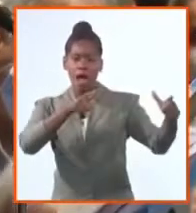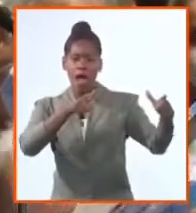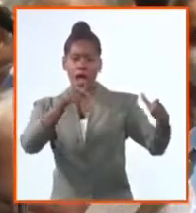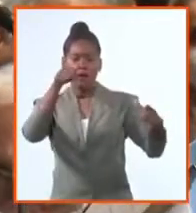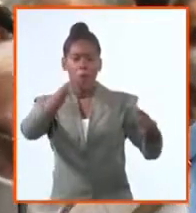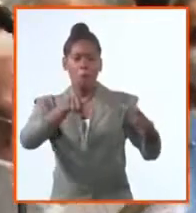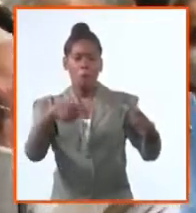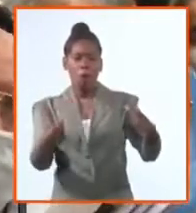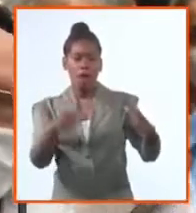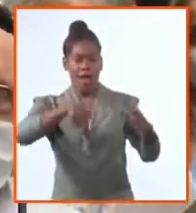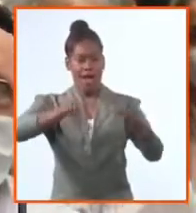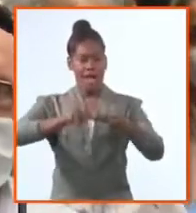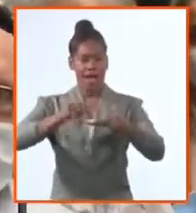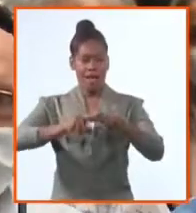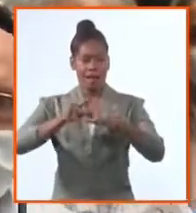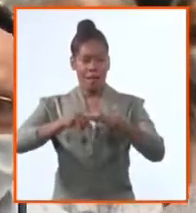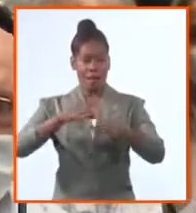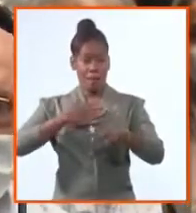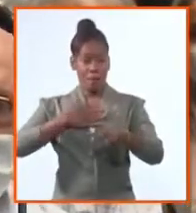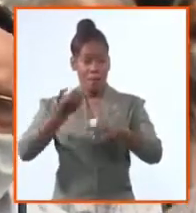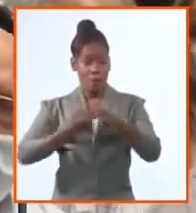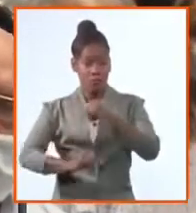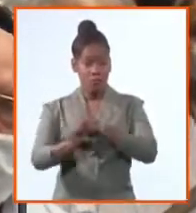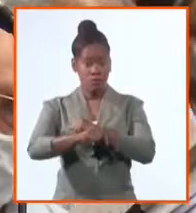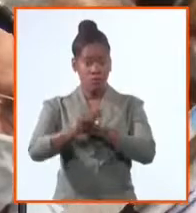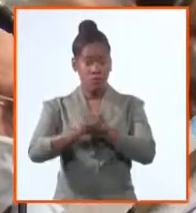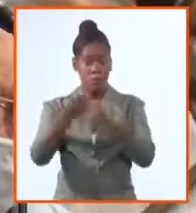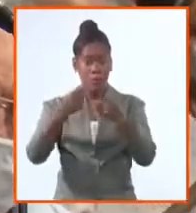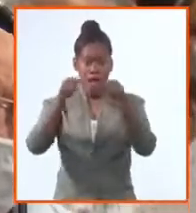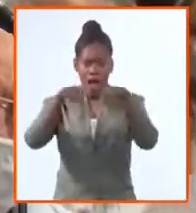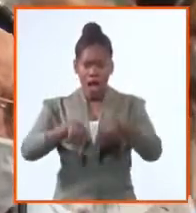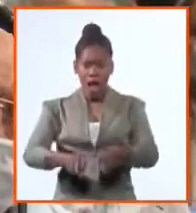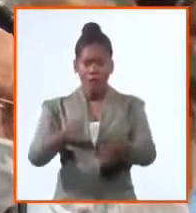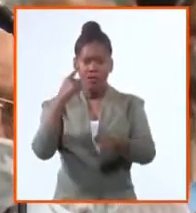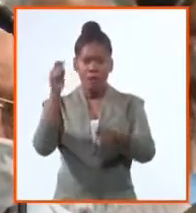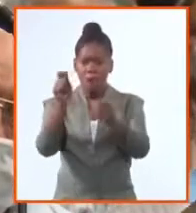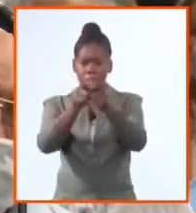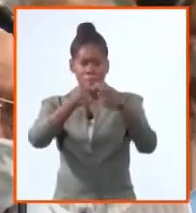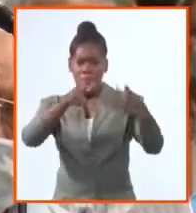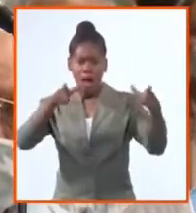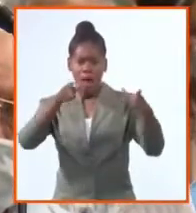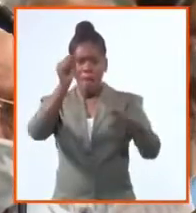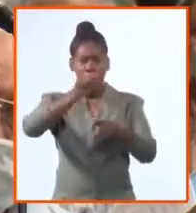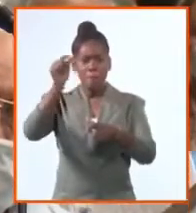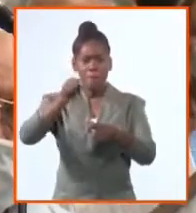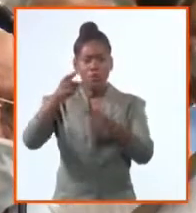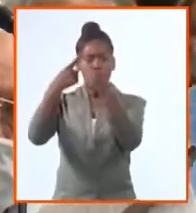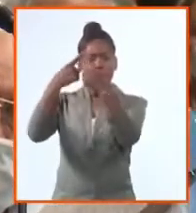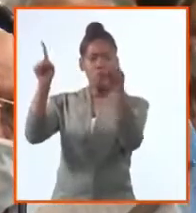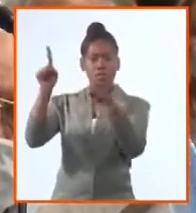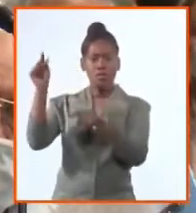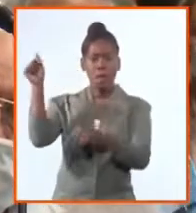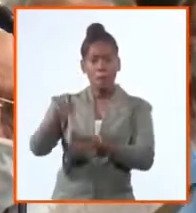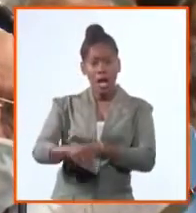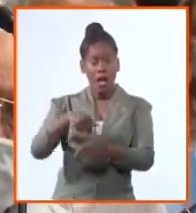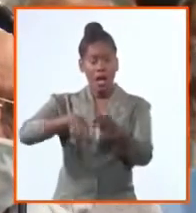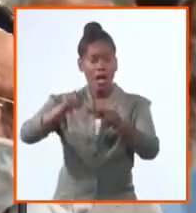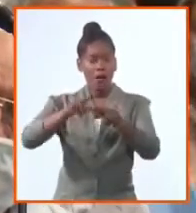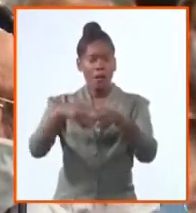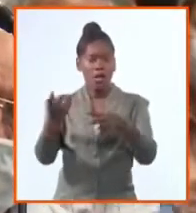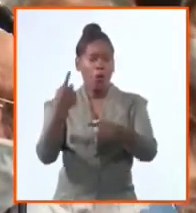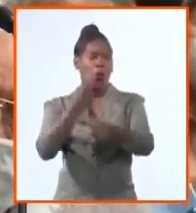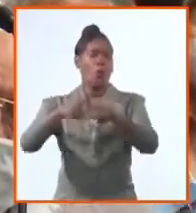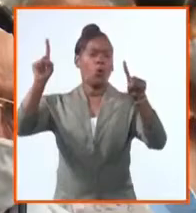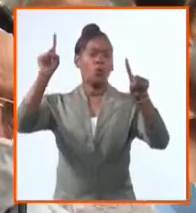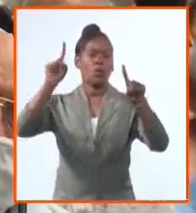de población profesional que ha formado la revolución y que no se realiza como tal, tanto en La Habana